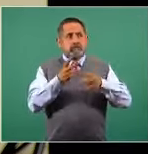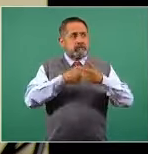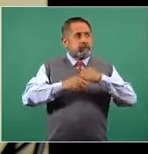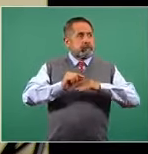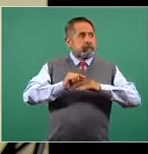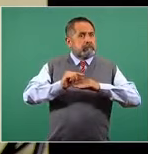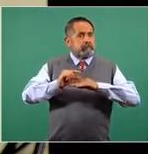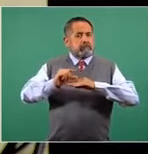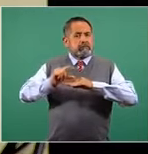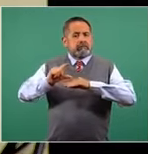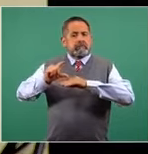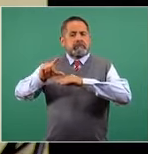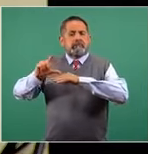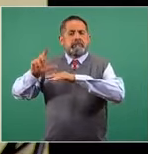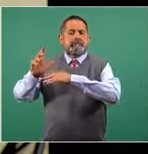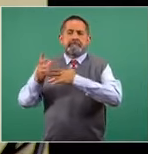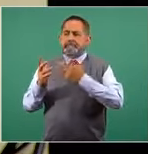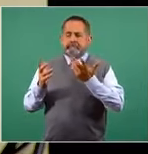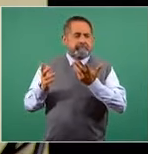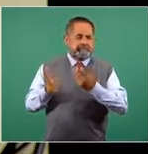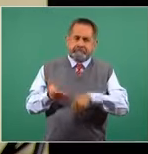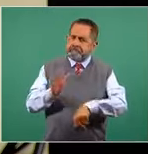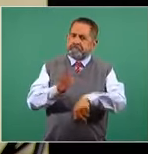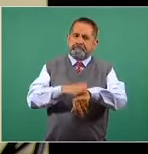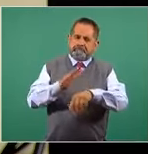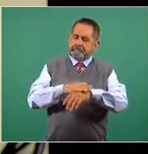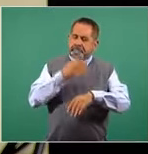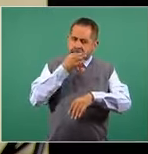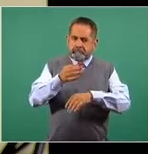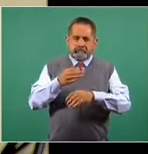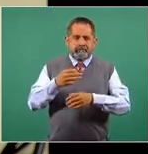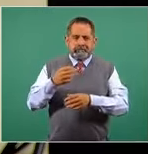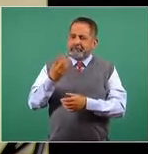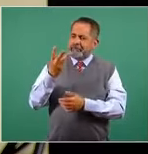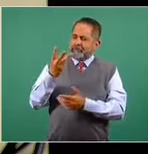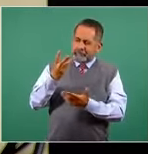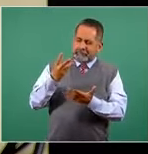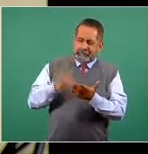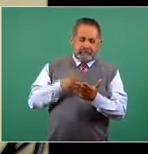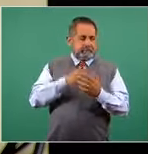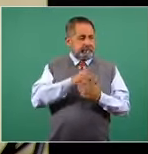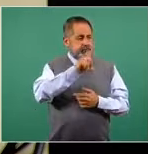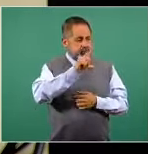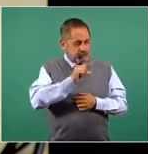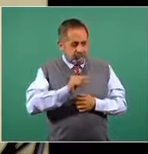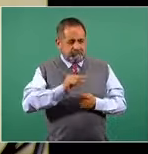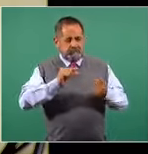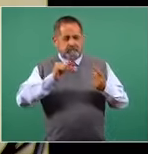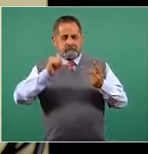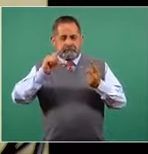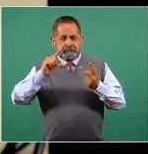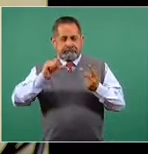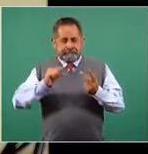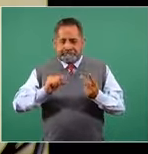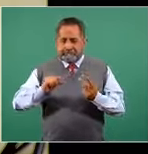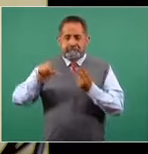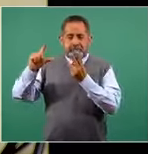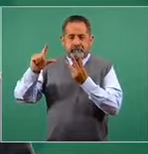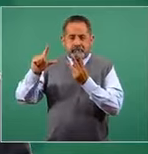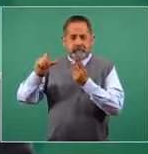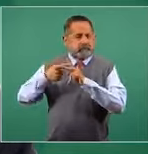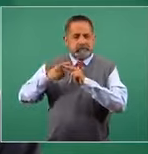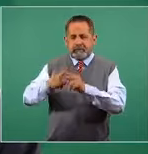ascendente para que se pudiera hablar ya de una tercera ola de COVID-19? Es la primera pregunta y ahorita le